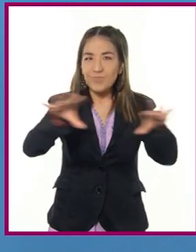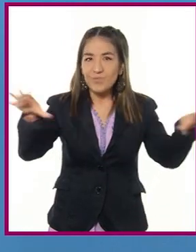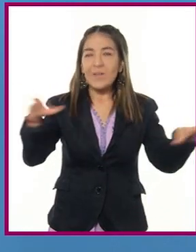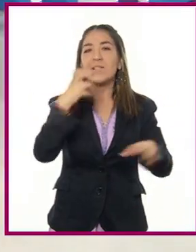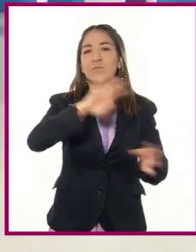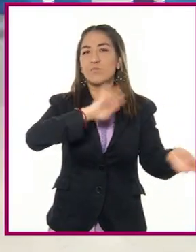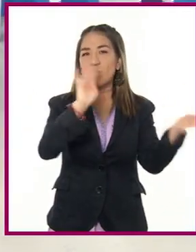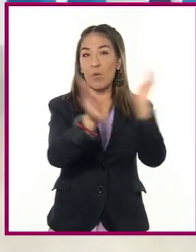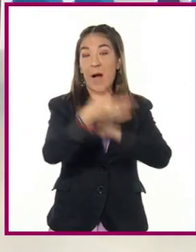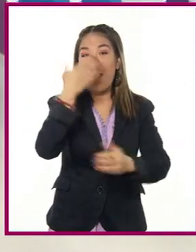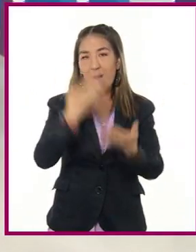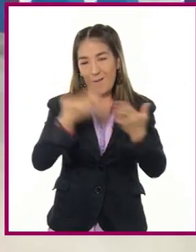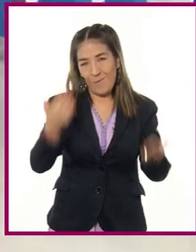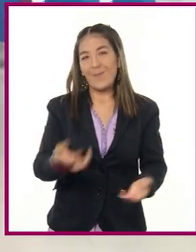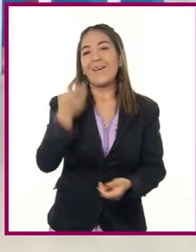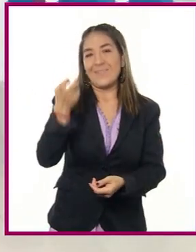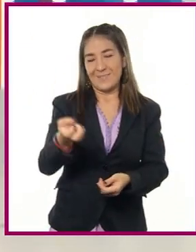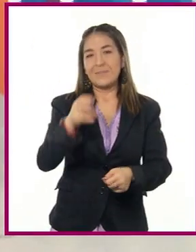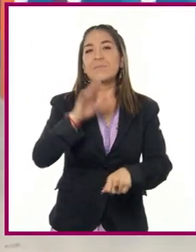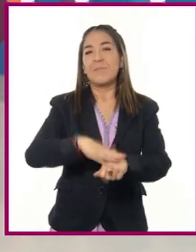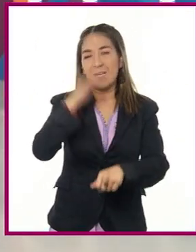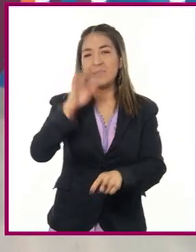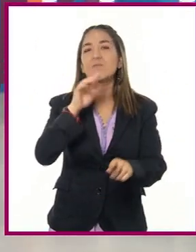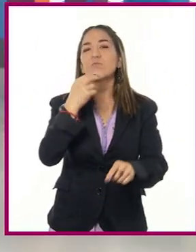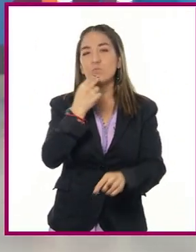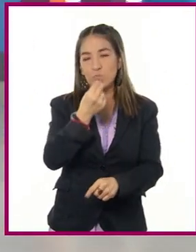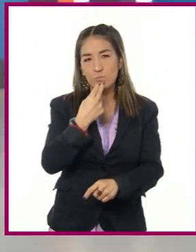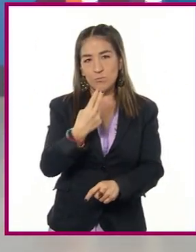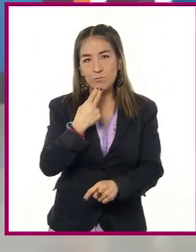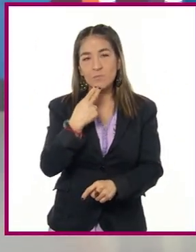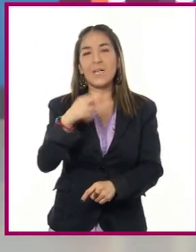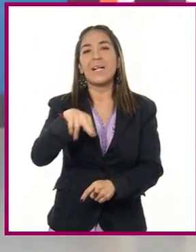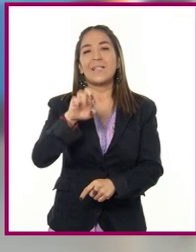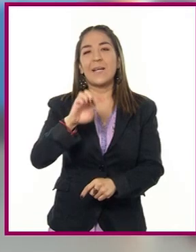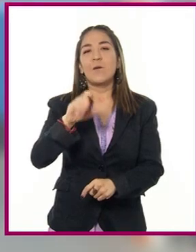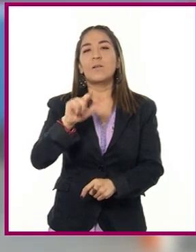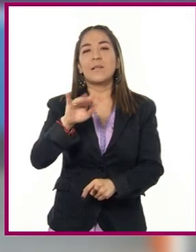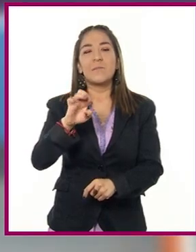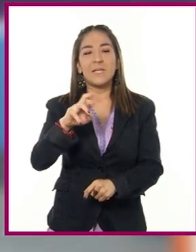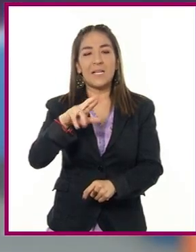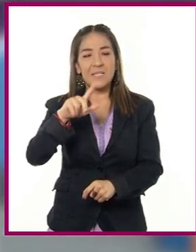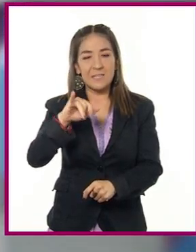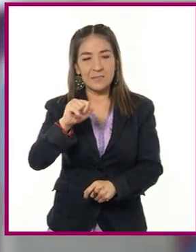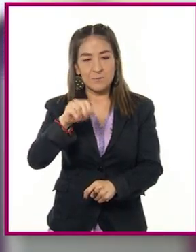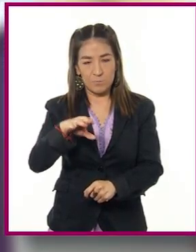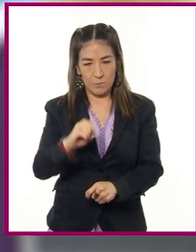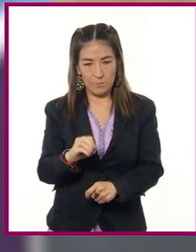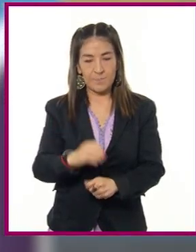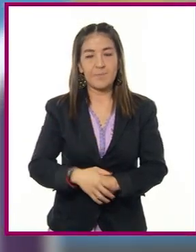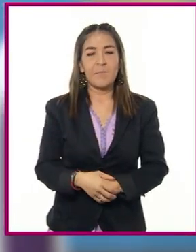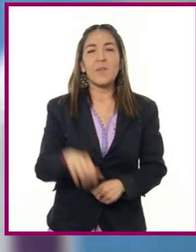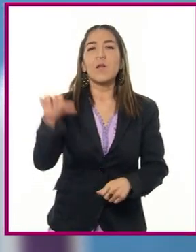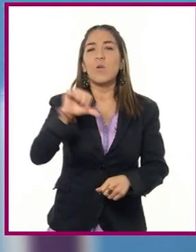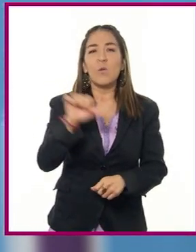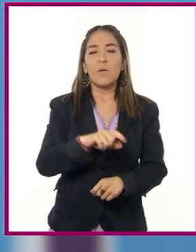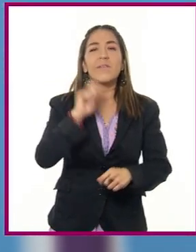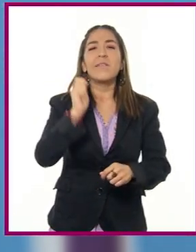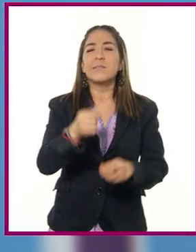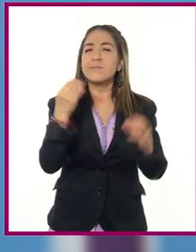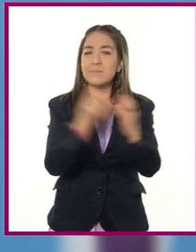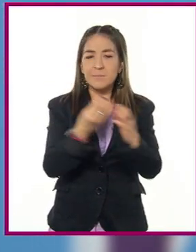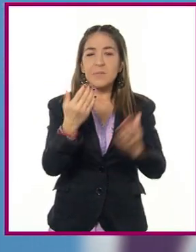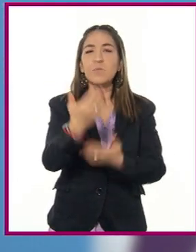actualmente. El propósito de esta sesión consiste en comprender la preponderancia de